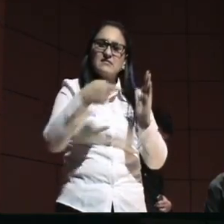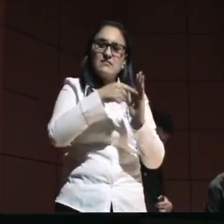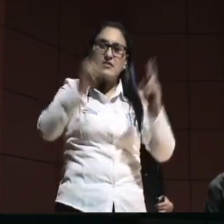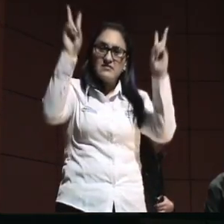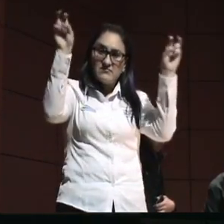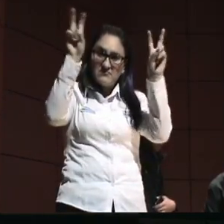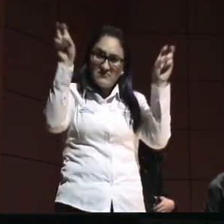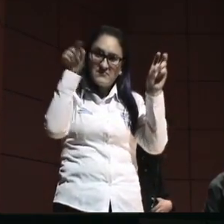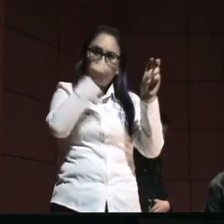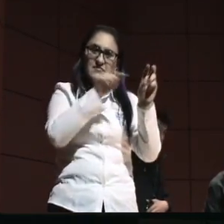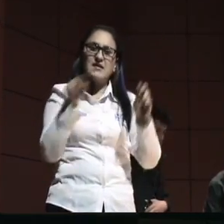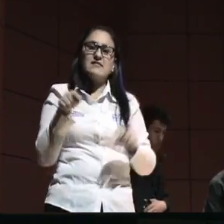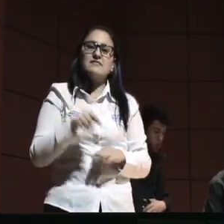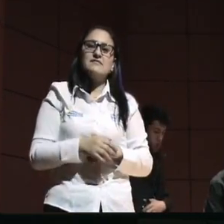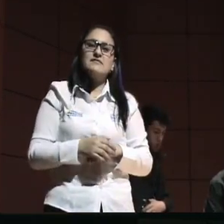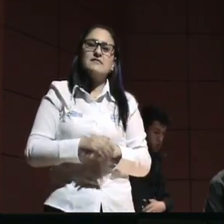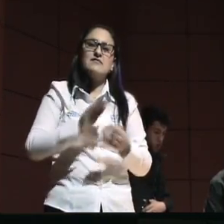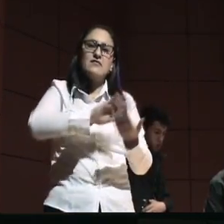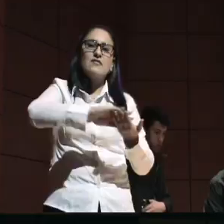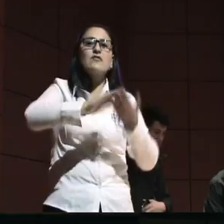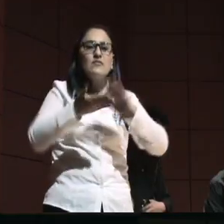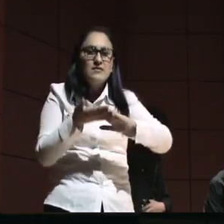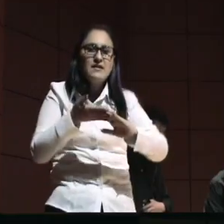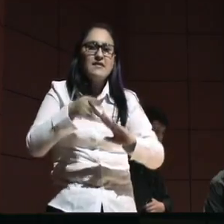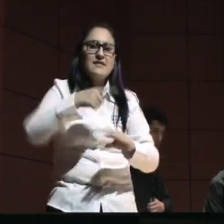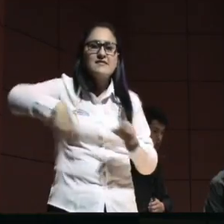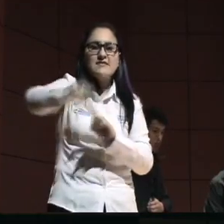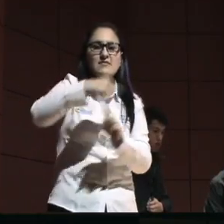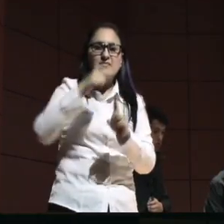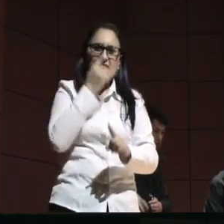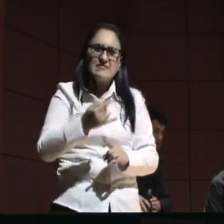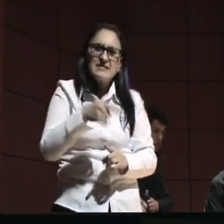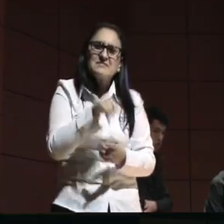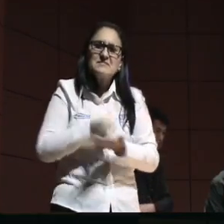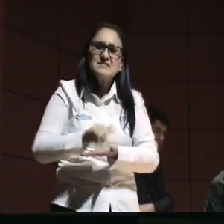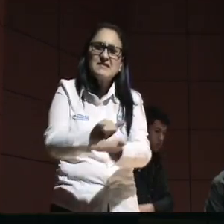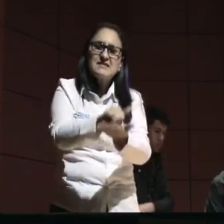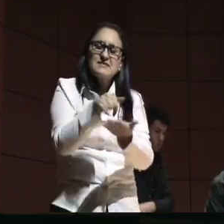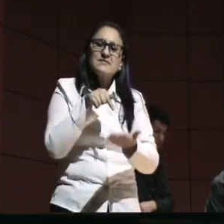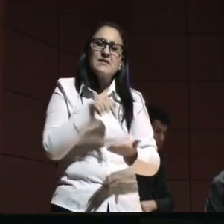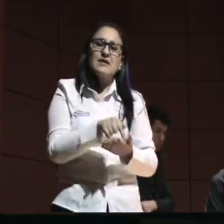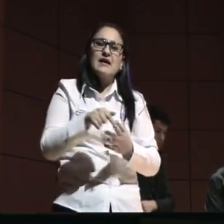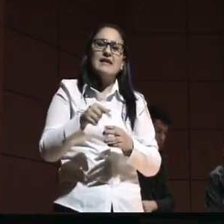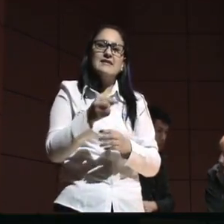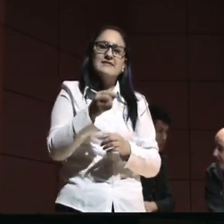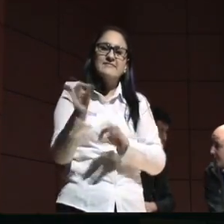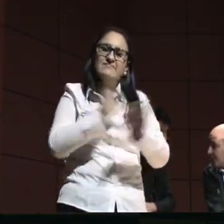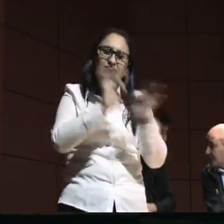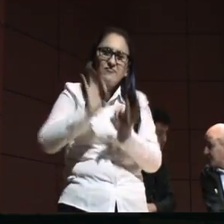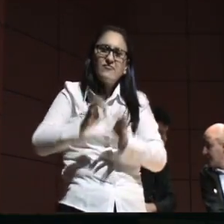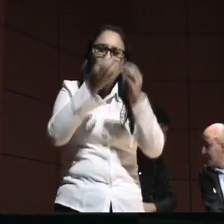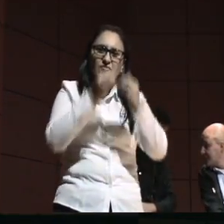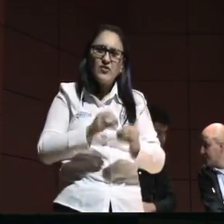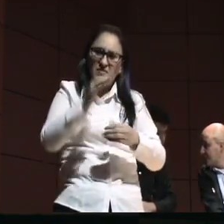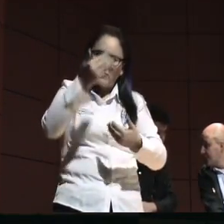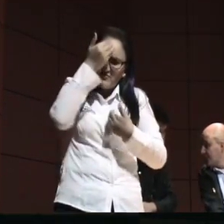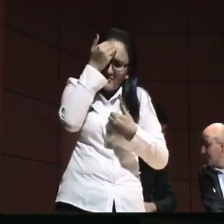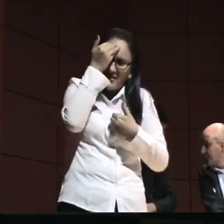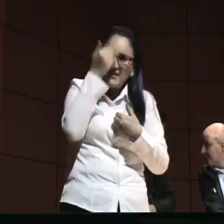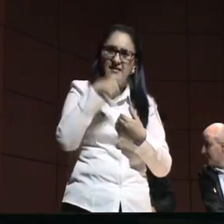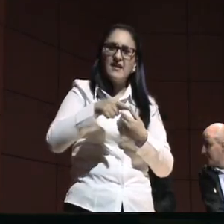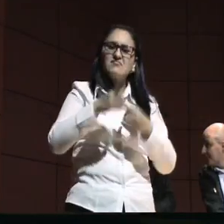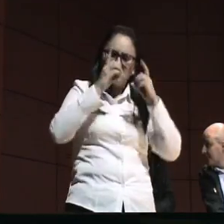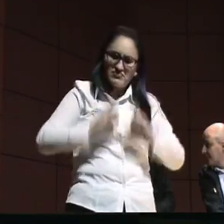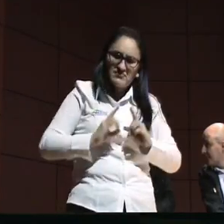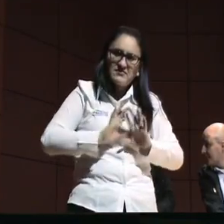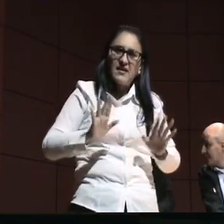unión creada por un valor común es sometida a una determinada organización que le preste forma consciente y definida, la comunidad se